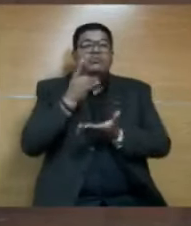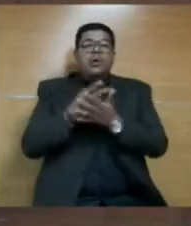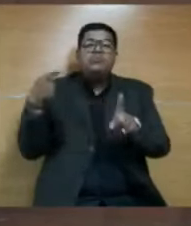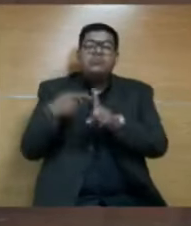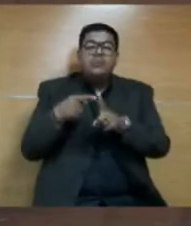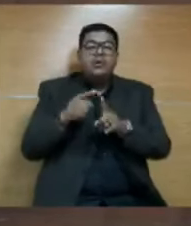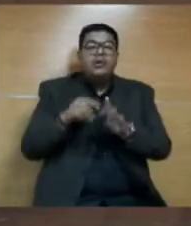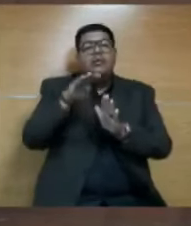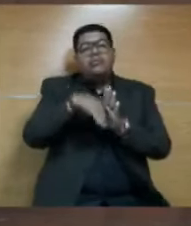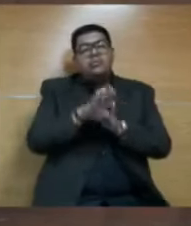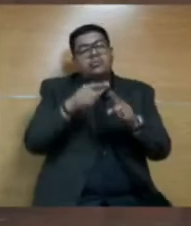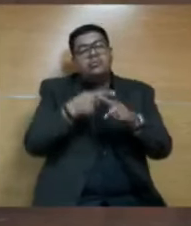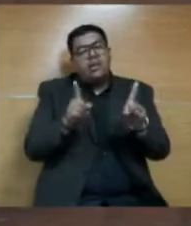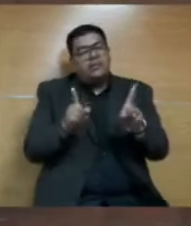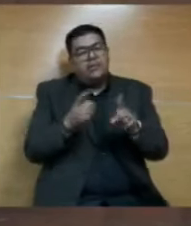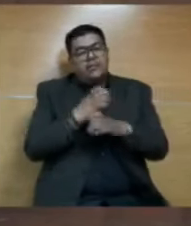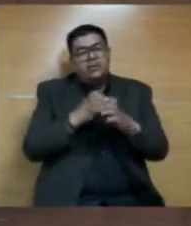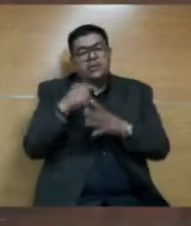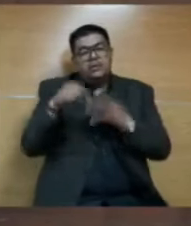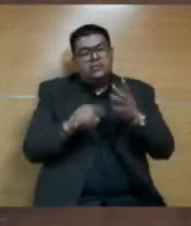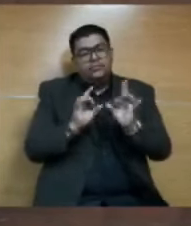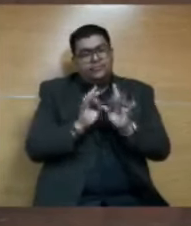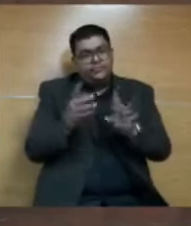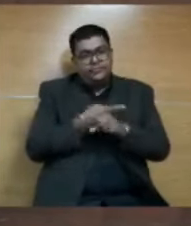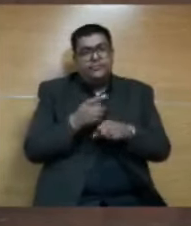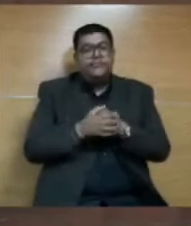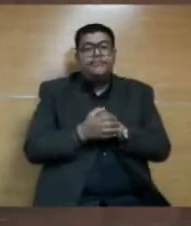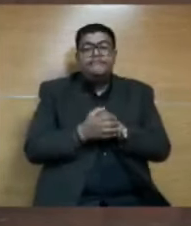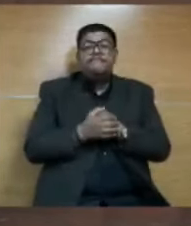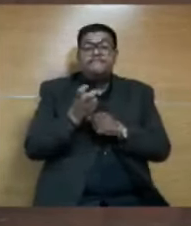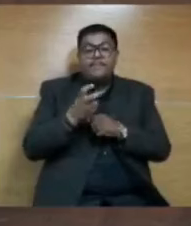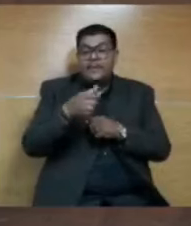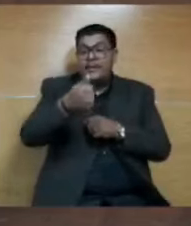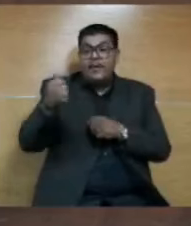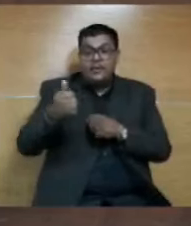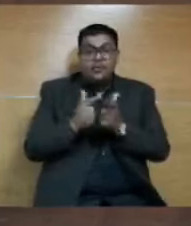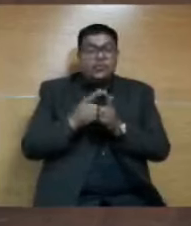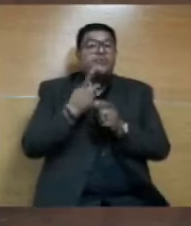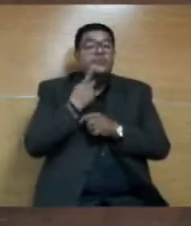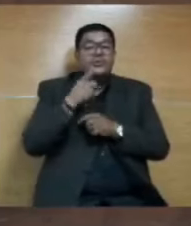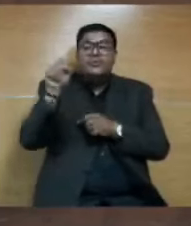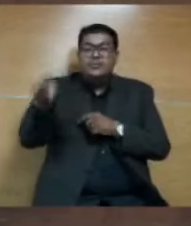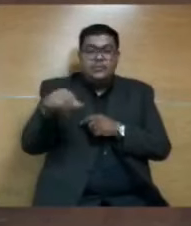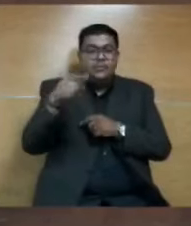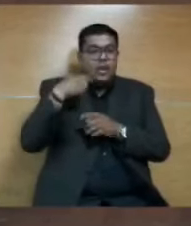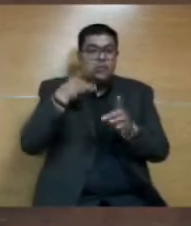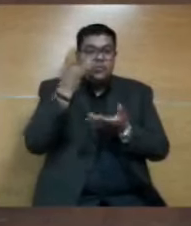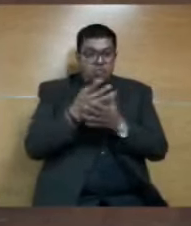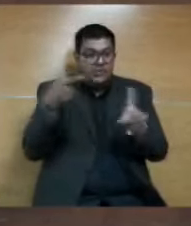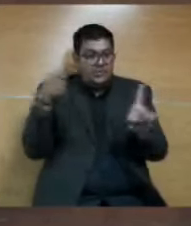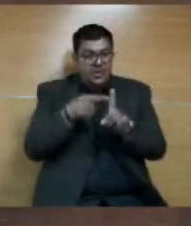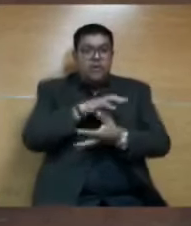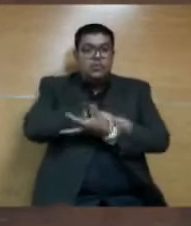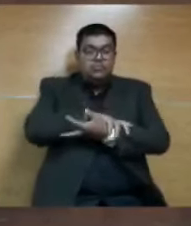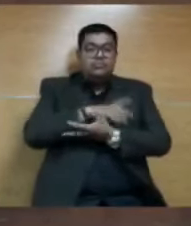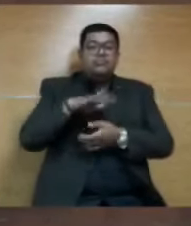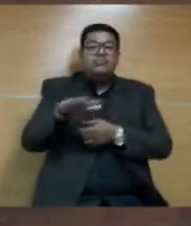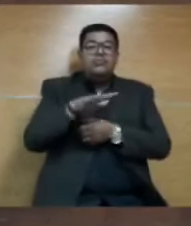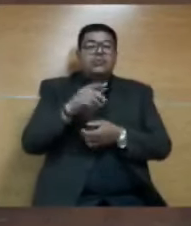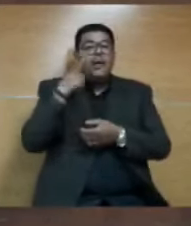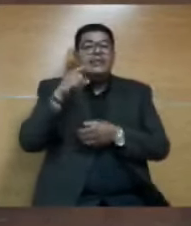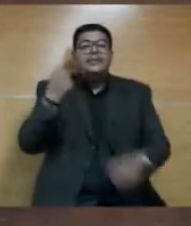trata de inconsistencias aleatorias que afectaron a la votación de todos los partidos políticos y no únicamente para la coalición